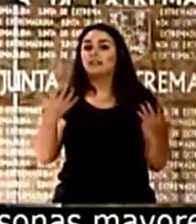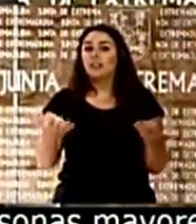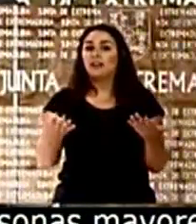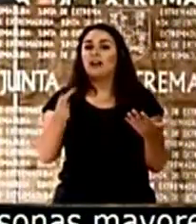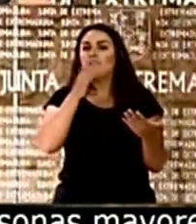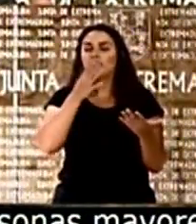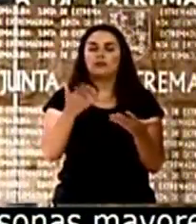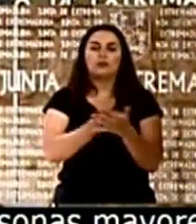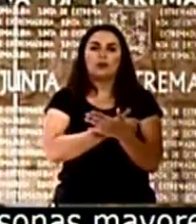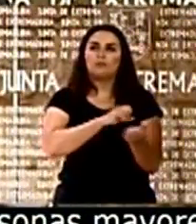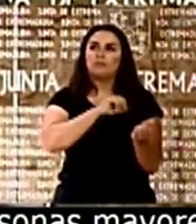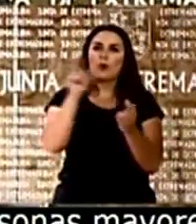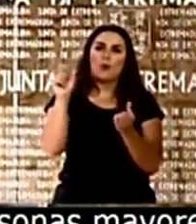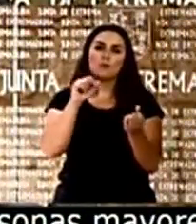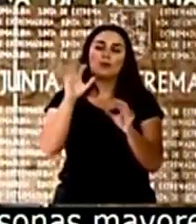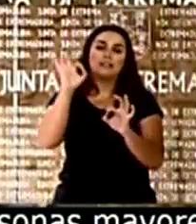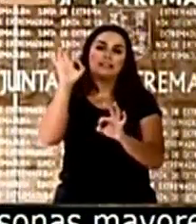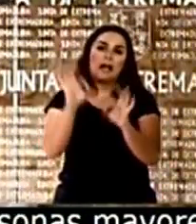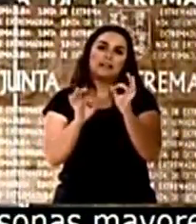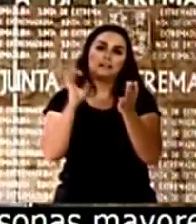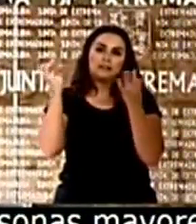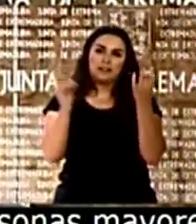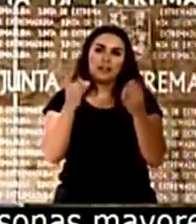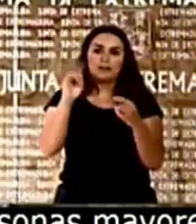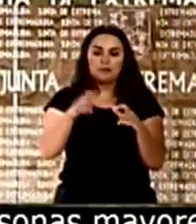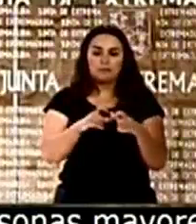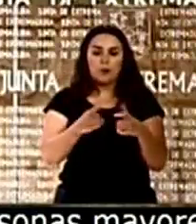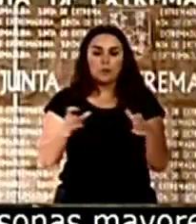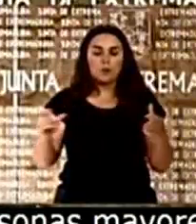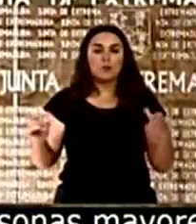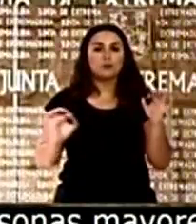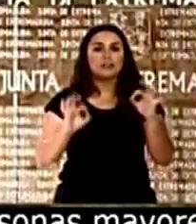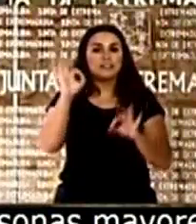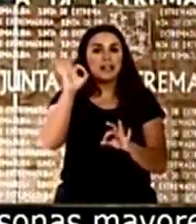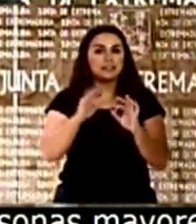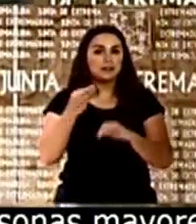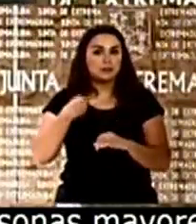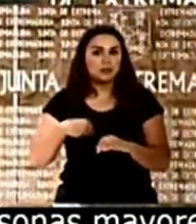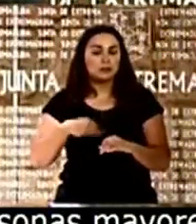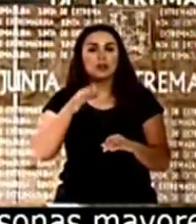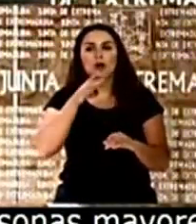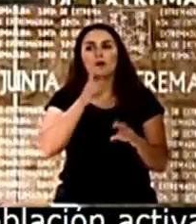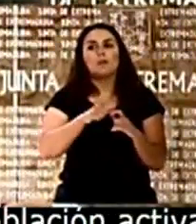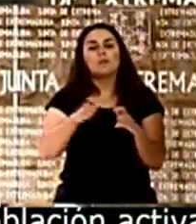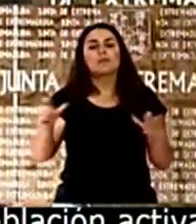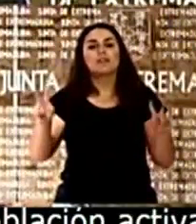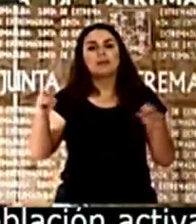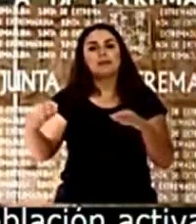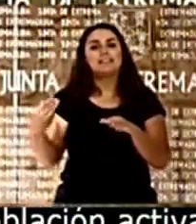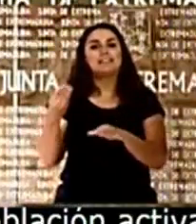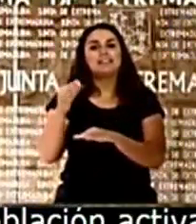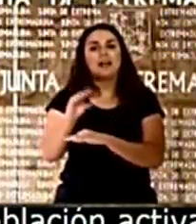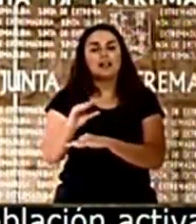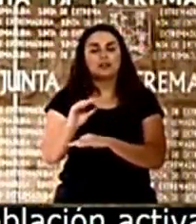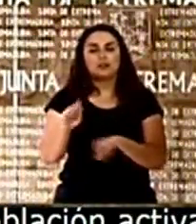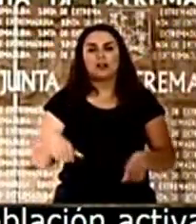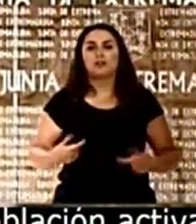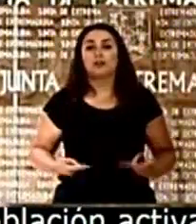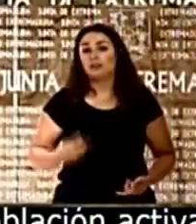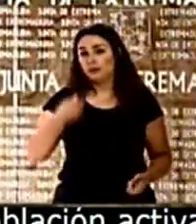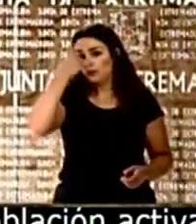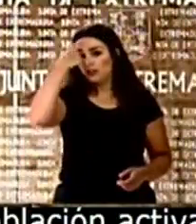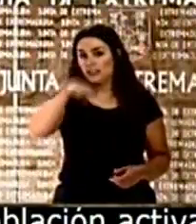activa, es pérdida de tasa de actividad, es incremento de tasa de dependencia y es incremento de saldo vegetativo. Sabéis que de las